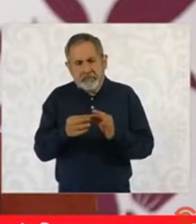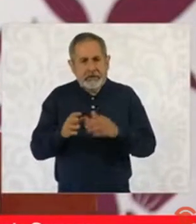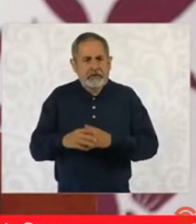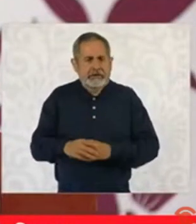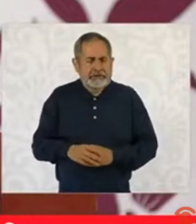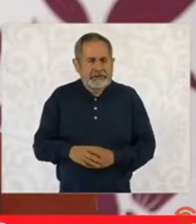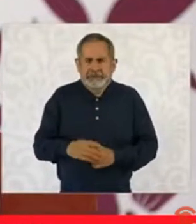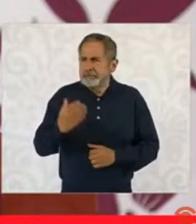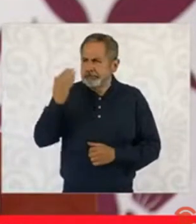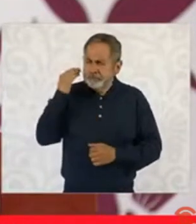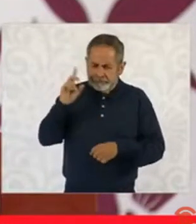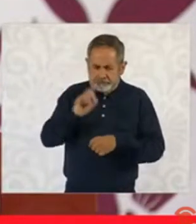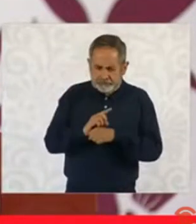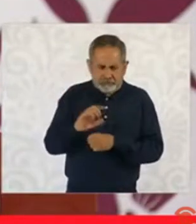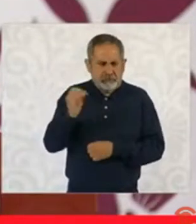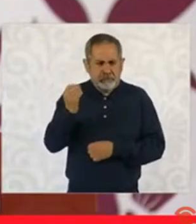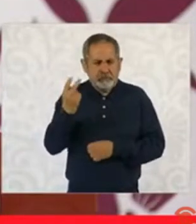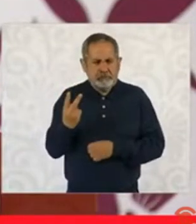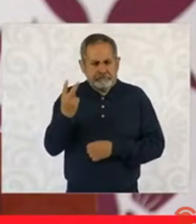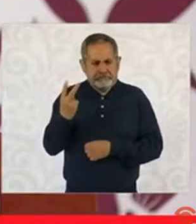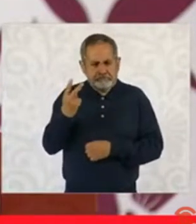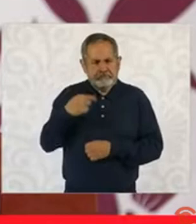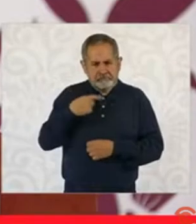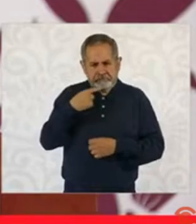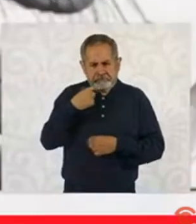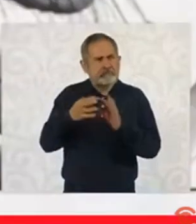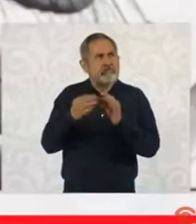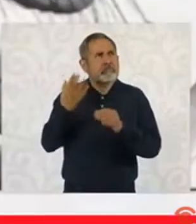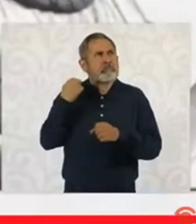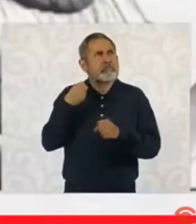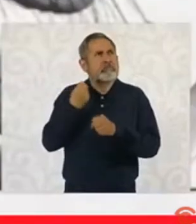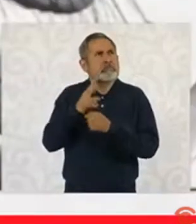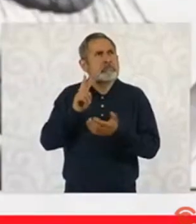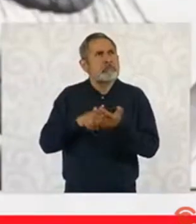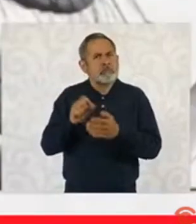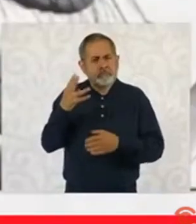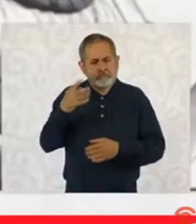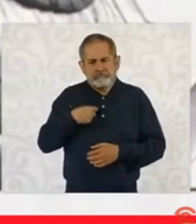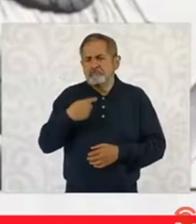lo dijimos el 2 de octubre del 2024.